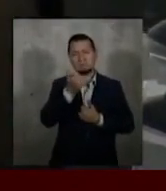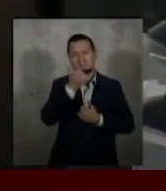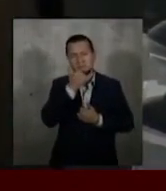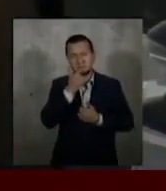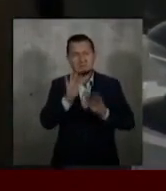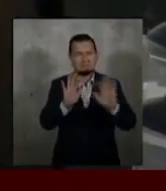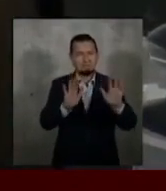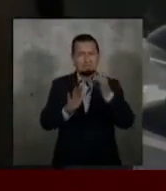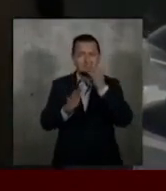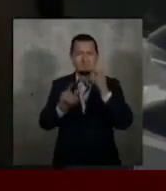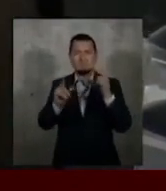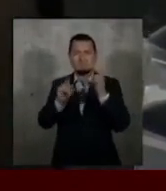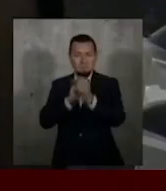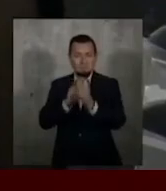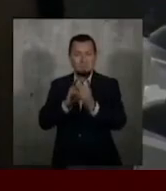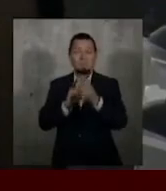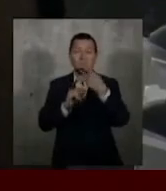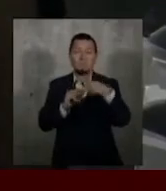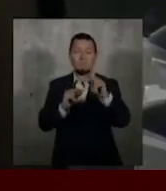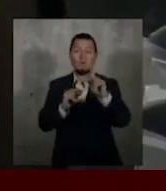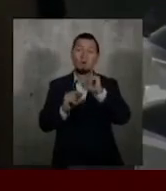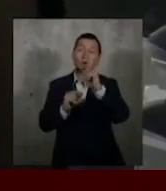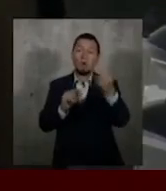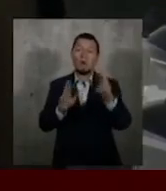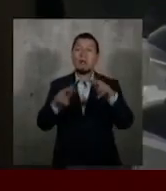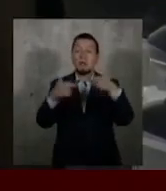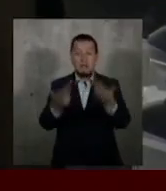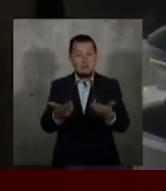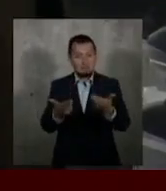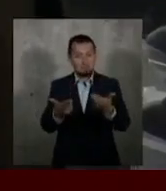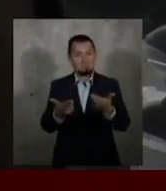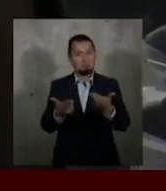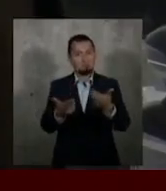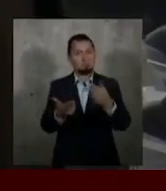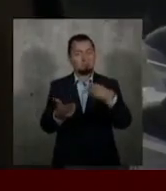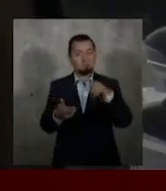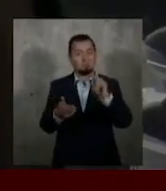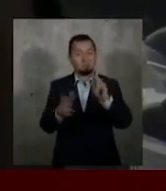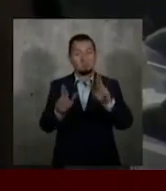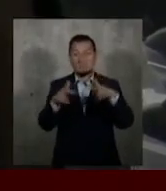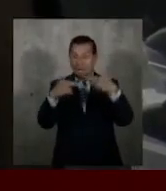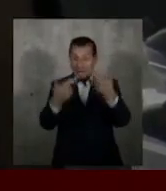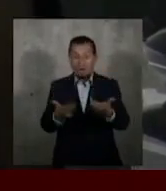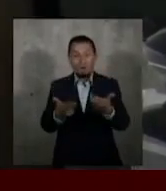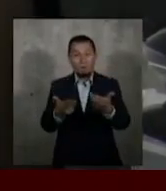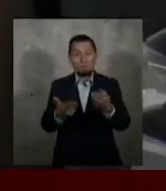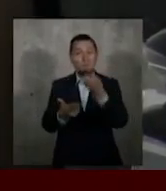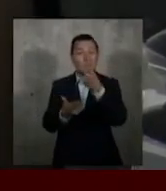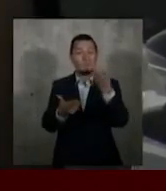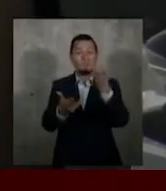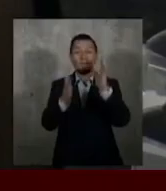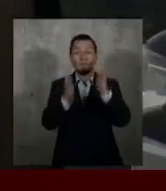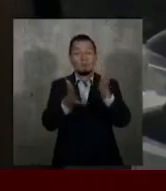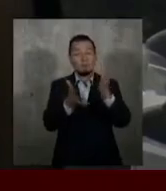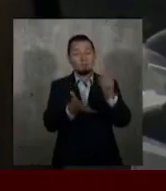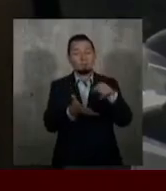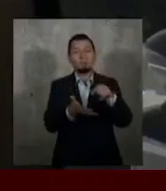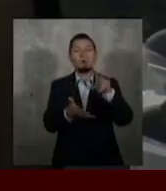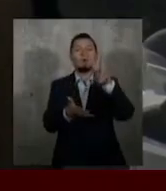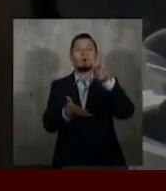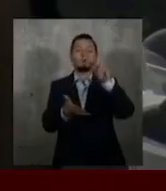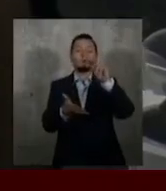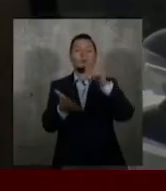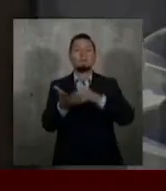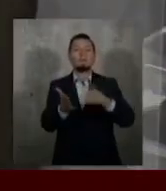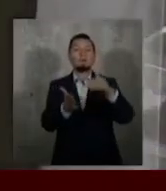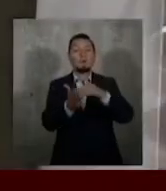estamos iniciando con el modelo dual, estamos también entrando de lleno con el modelo híbrido, y que seamos nosotros un espacio